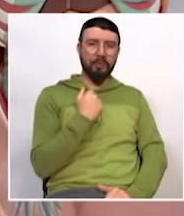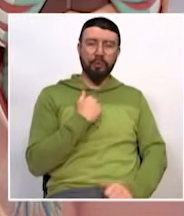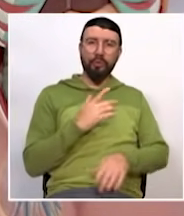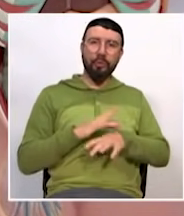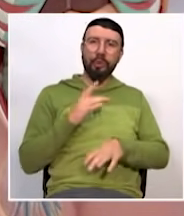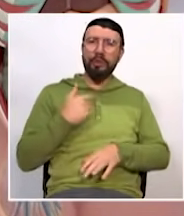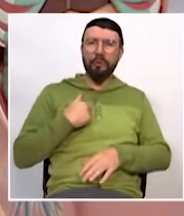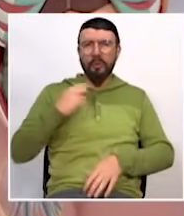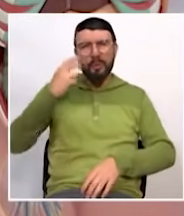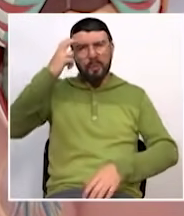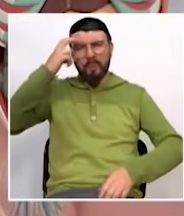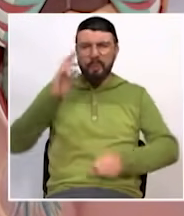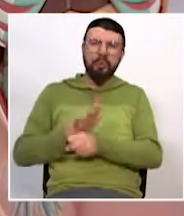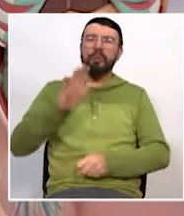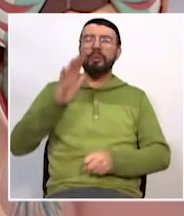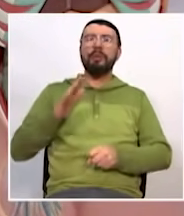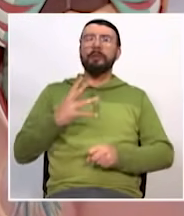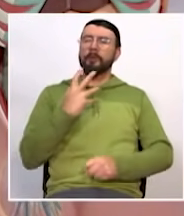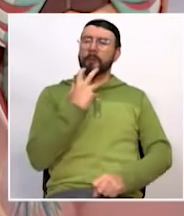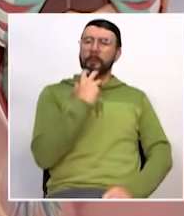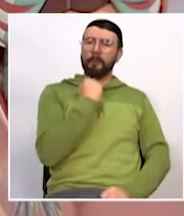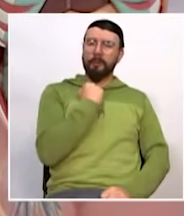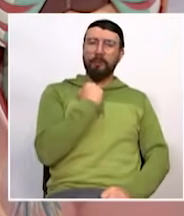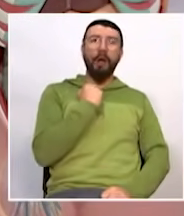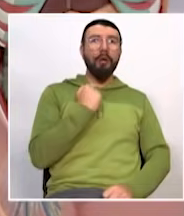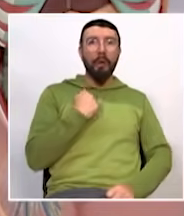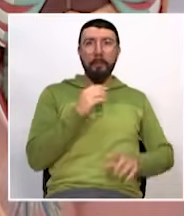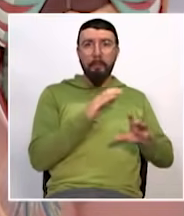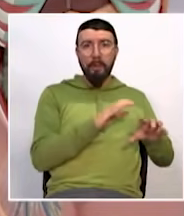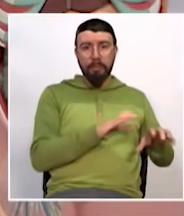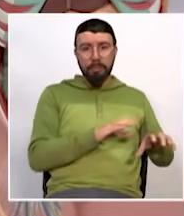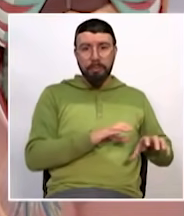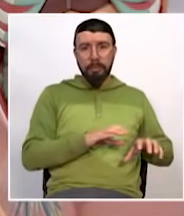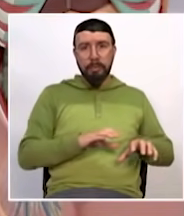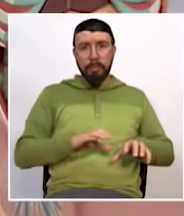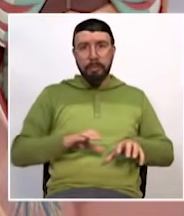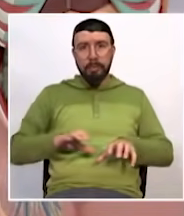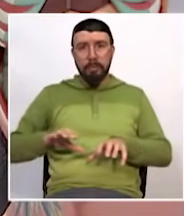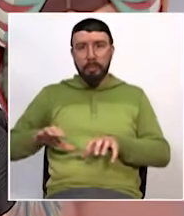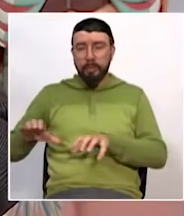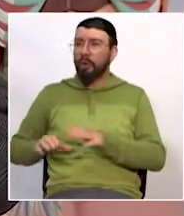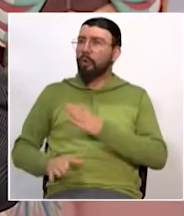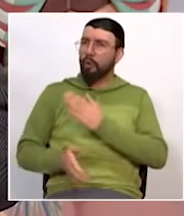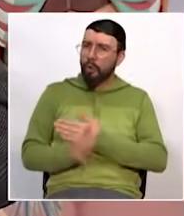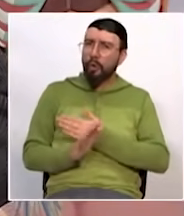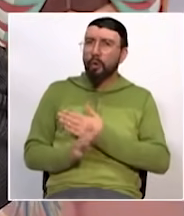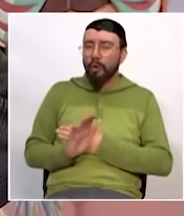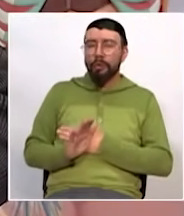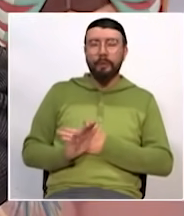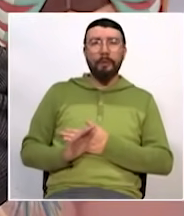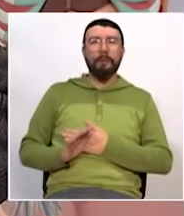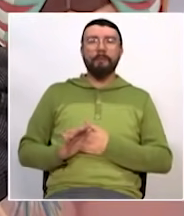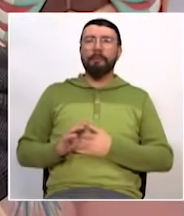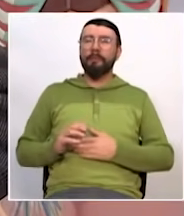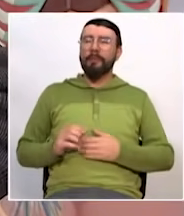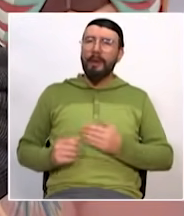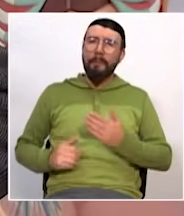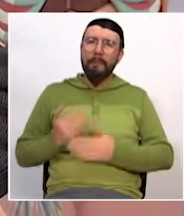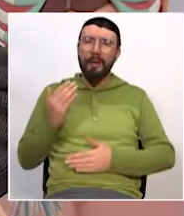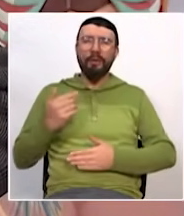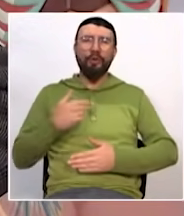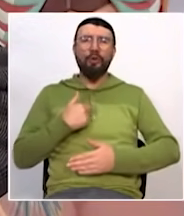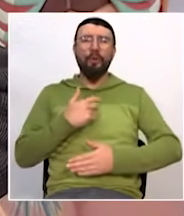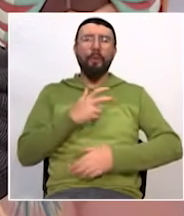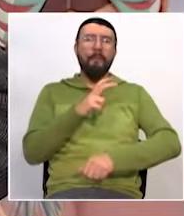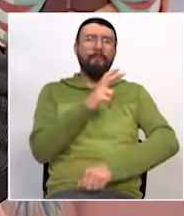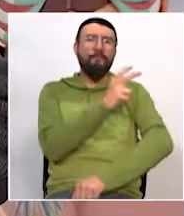cólera esa ira si se continúa se somatiza y comienza a producir espasmos en el músculo